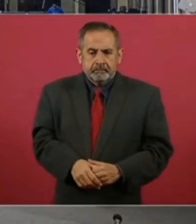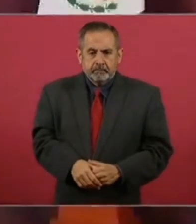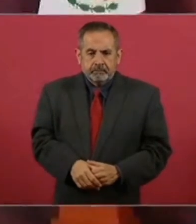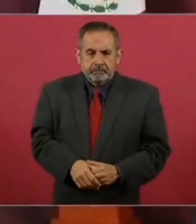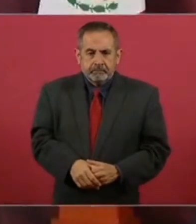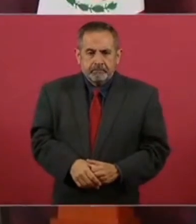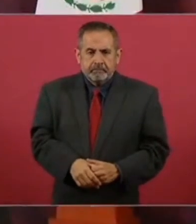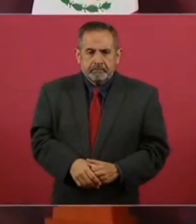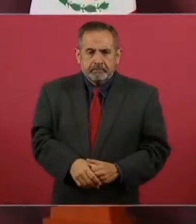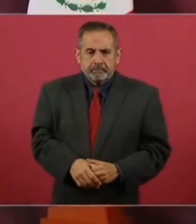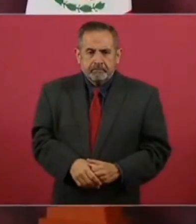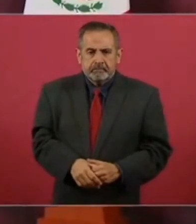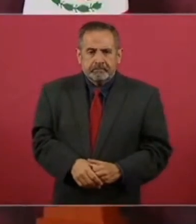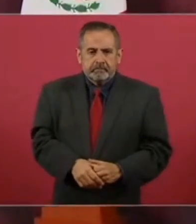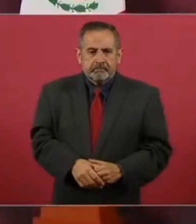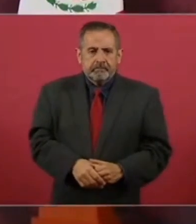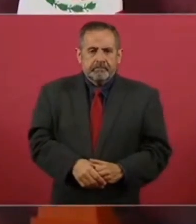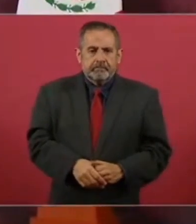A ver.